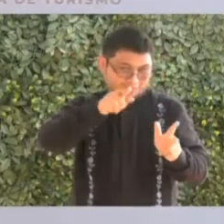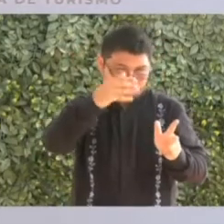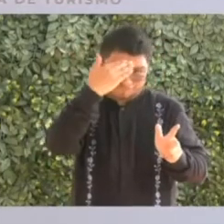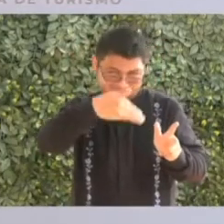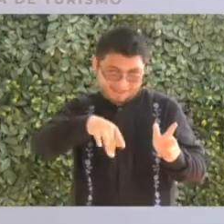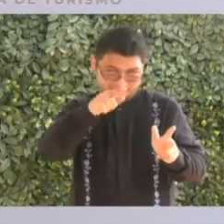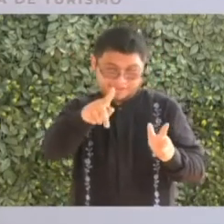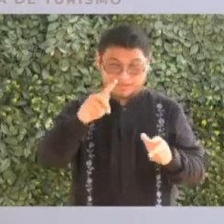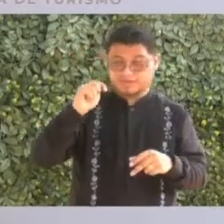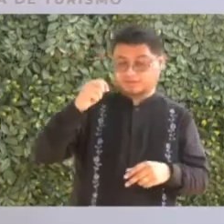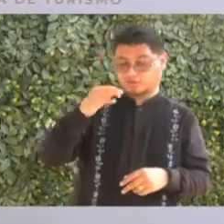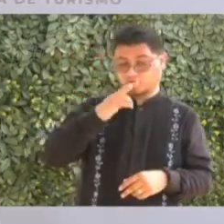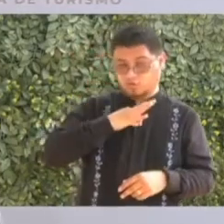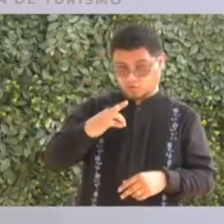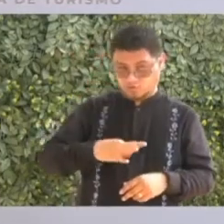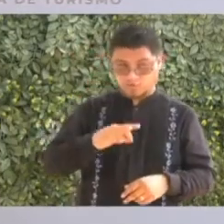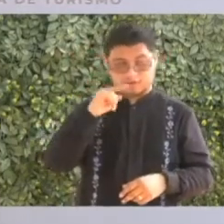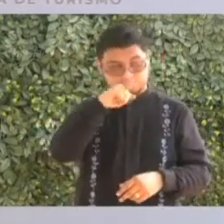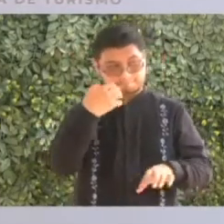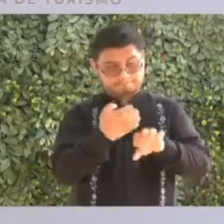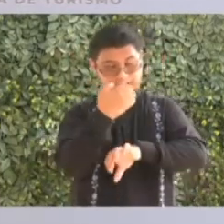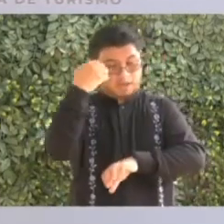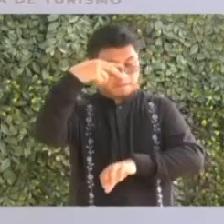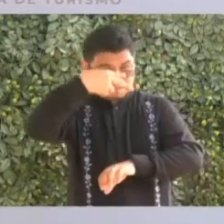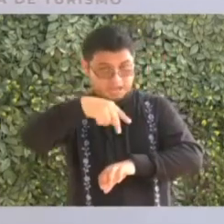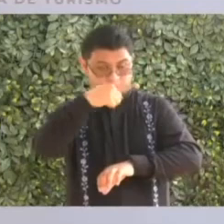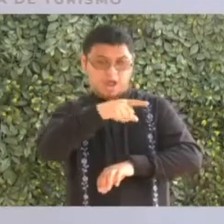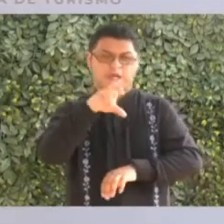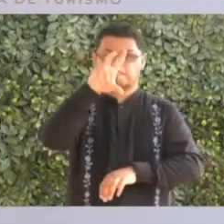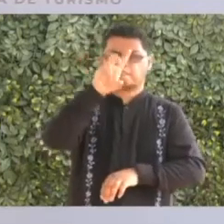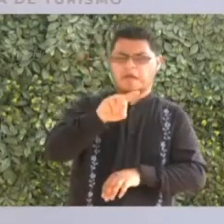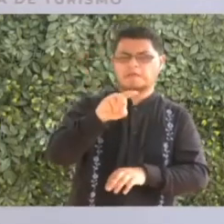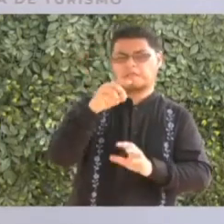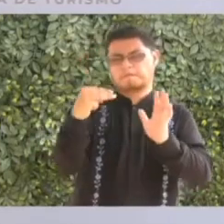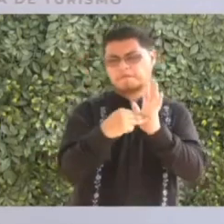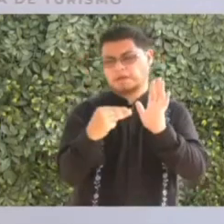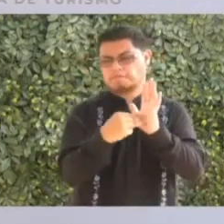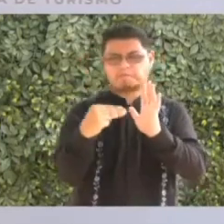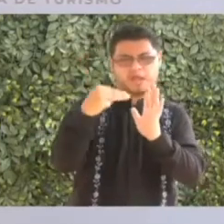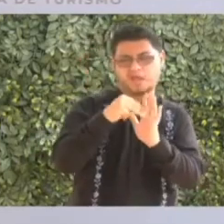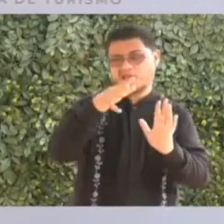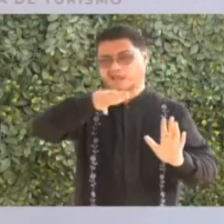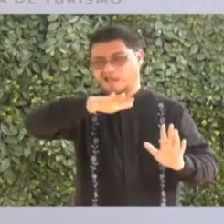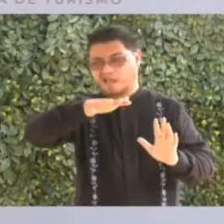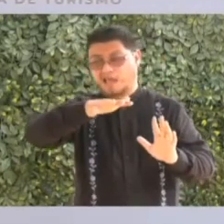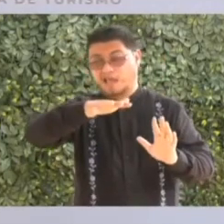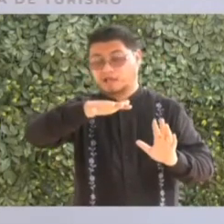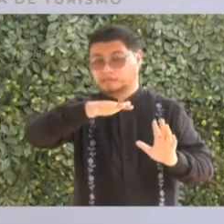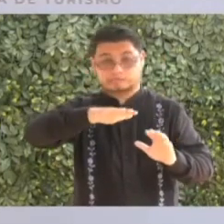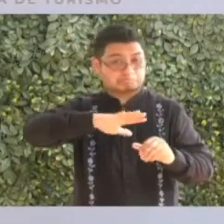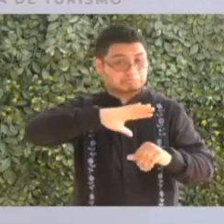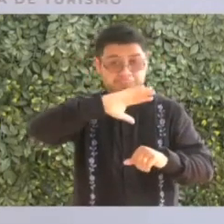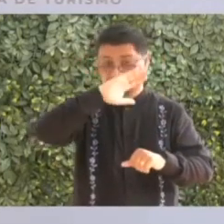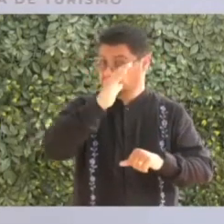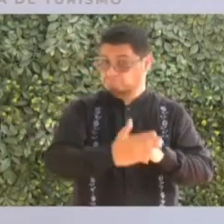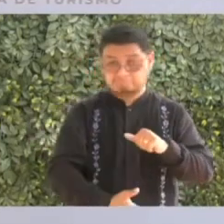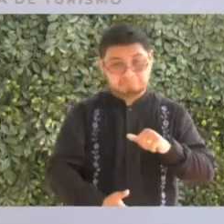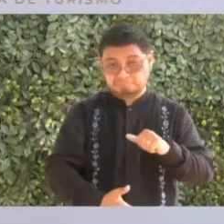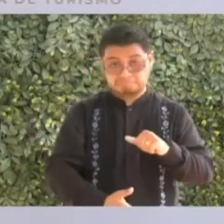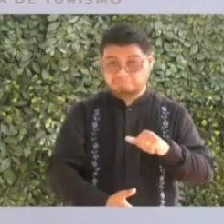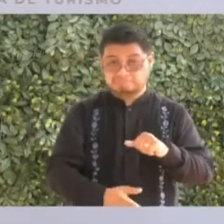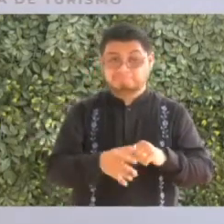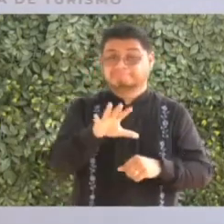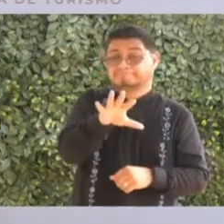Toluca, Ciudad de México. Se estimó en 30 mil millones, no se terminó, ya